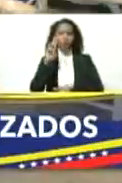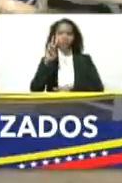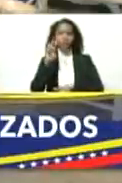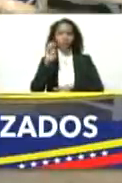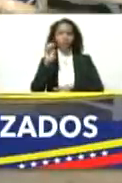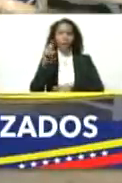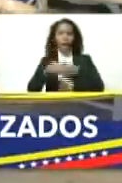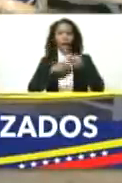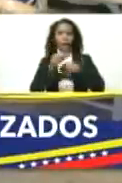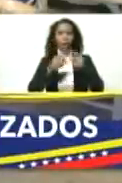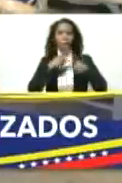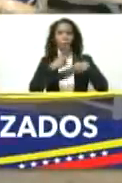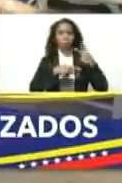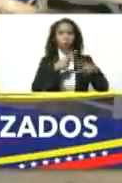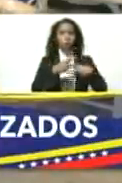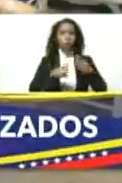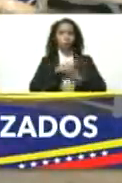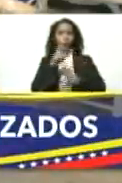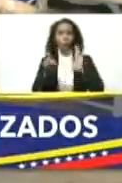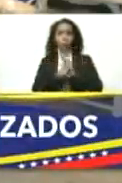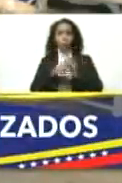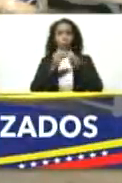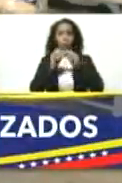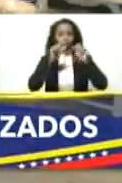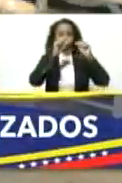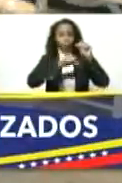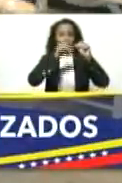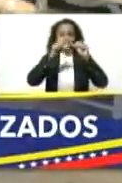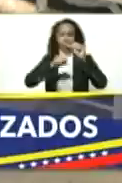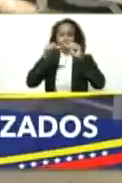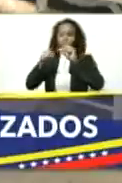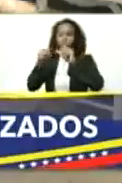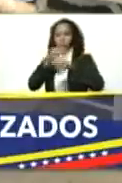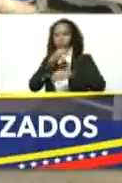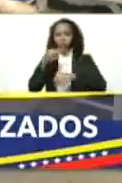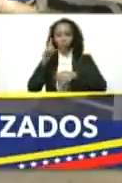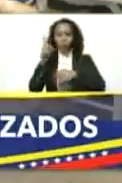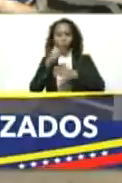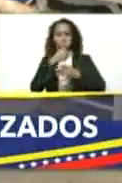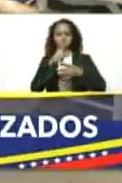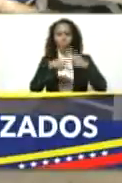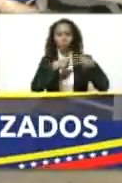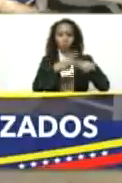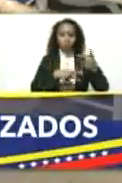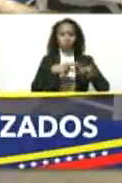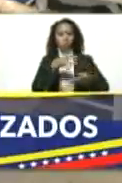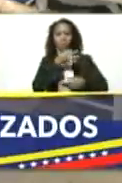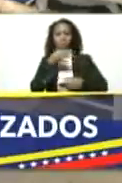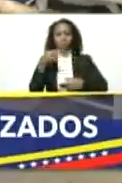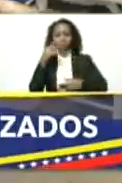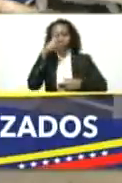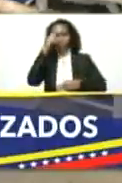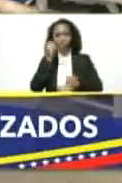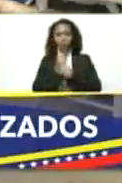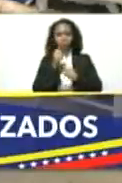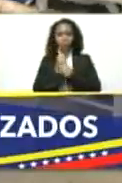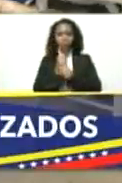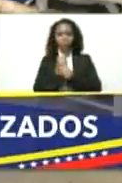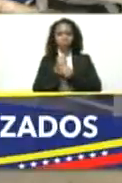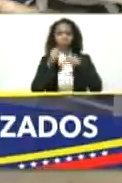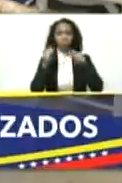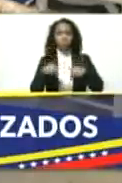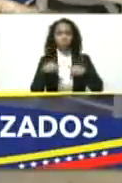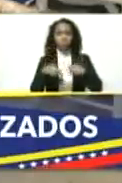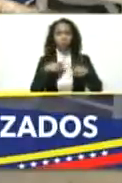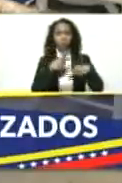estamos haciendo todo el proceso, hemos hecho inspección de la calidad de su producción, de la calidad de la gestión de calidad,